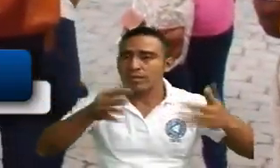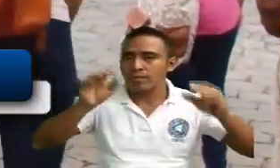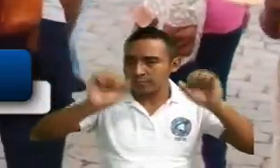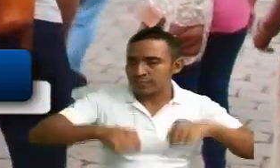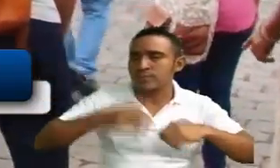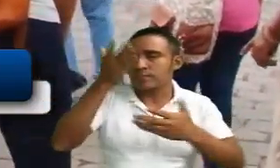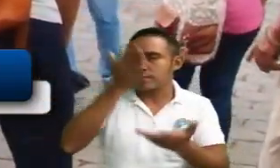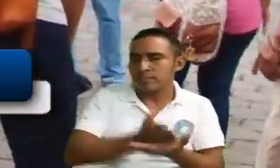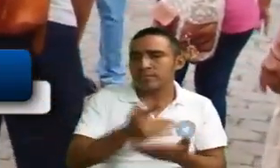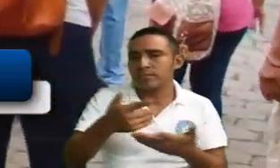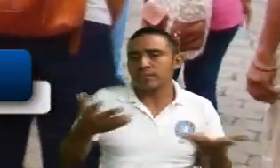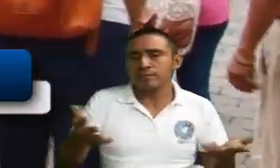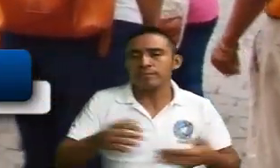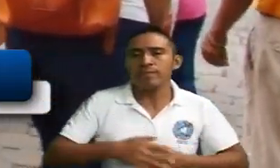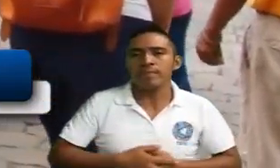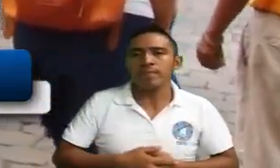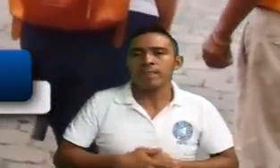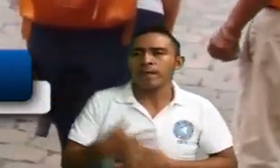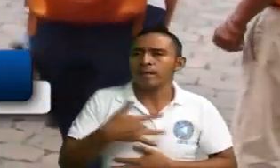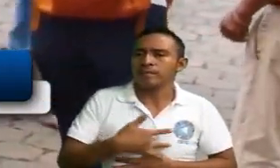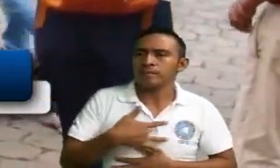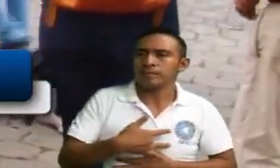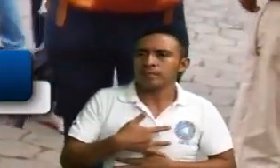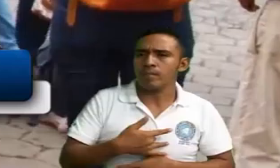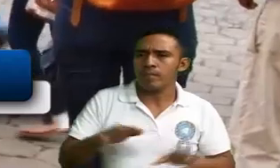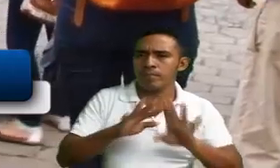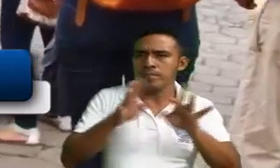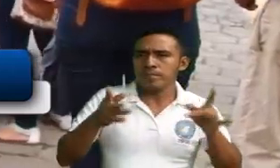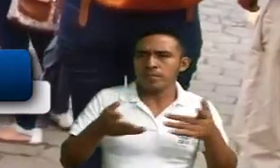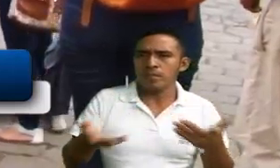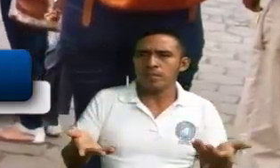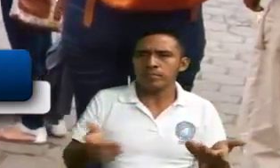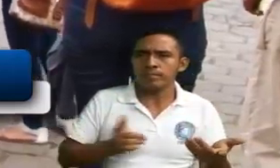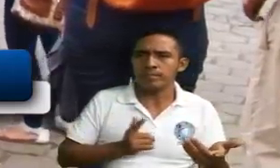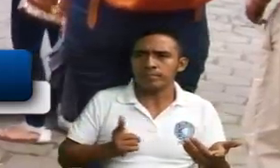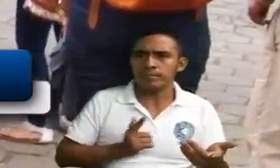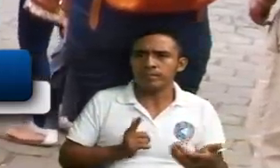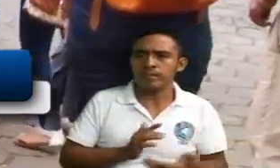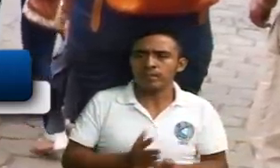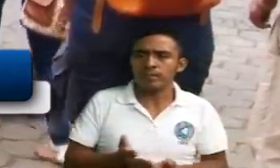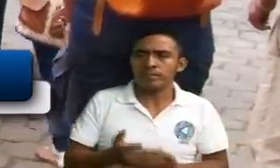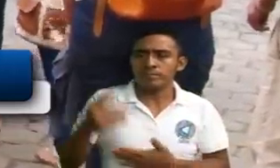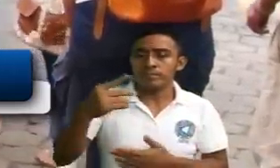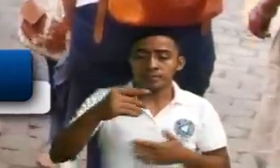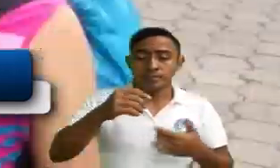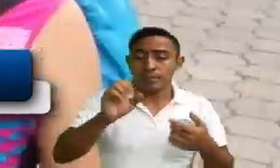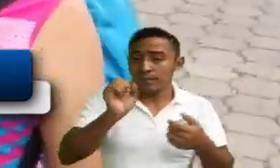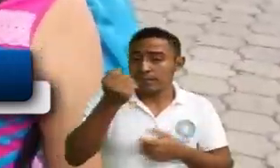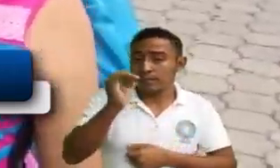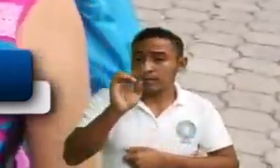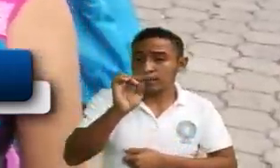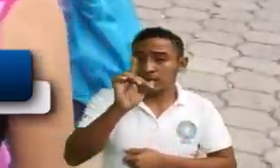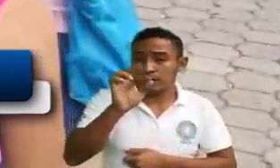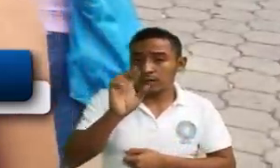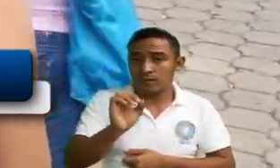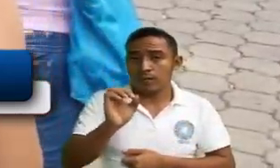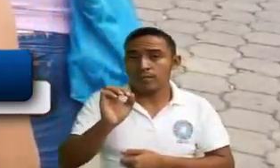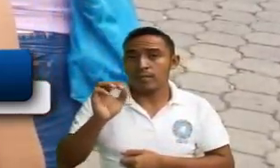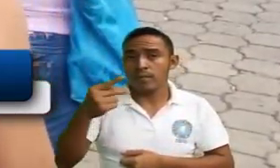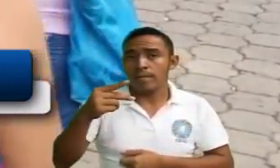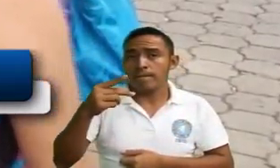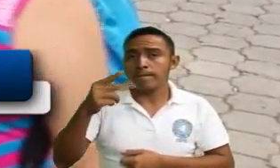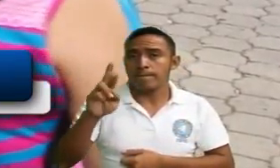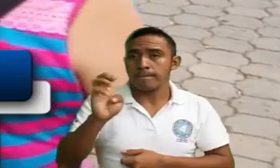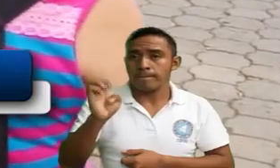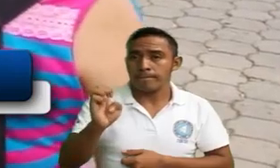este específicamente. Ahora, necesariamente las mujeres que tienen, doctora, síndrome premenstrual tienen insomnio, ¿o